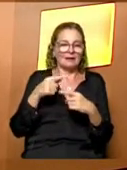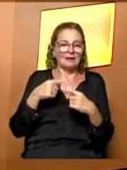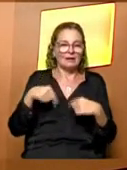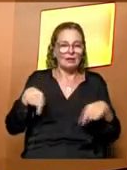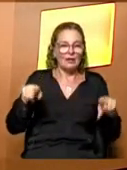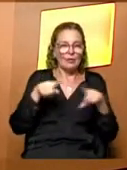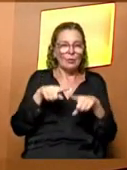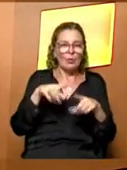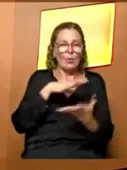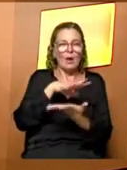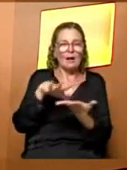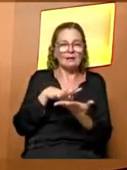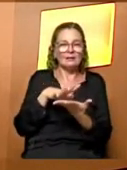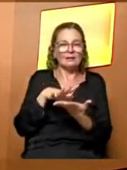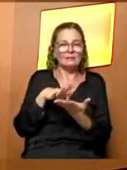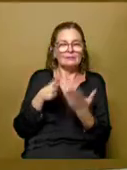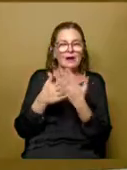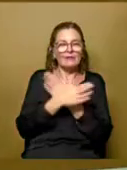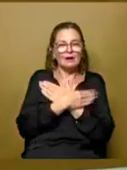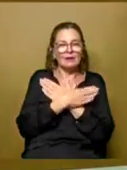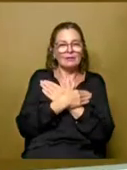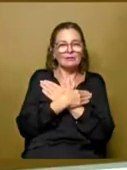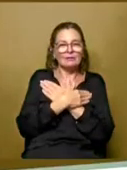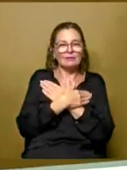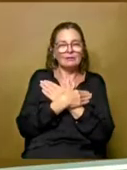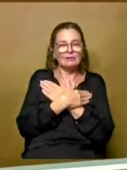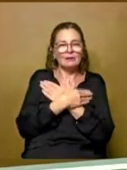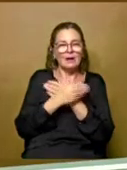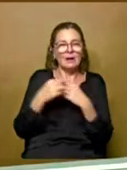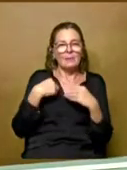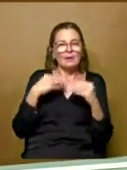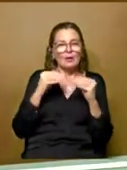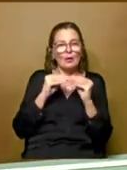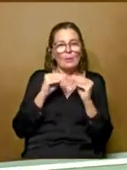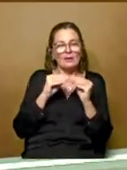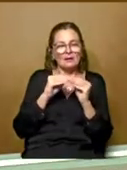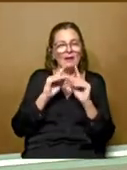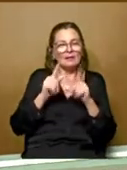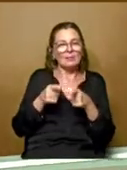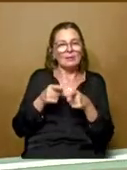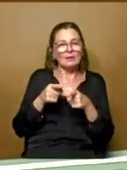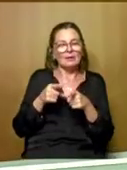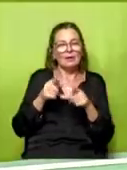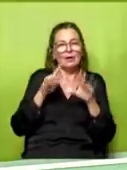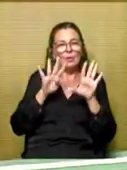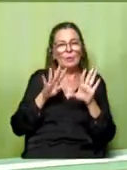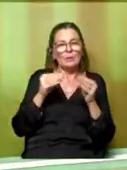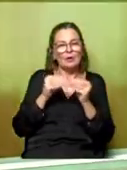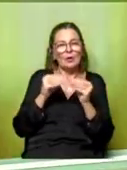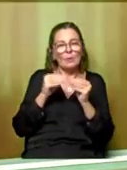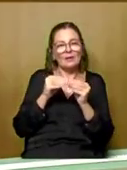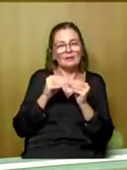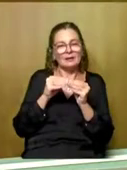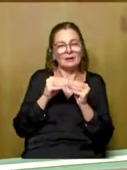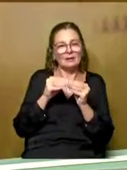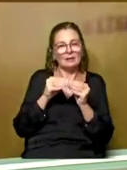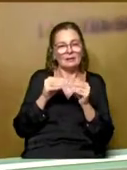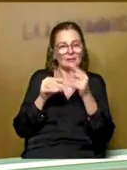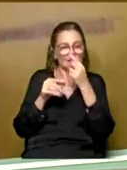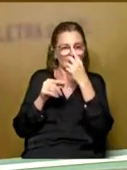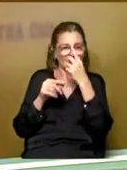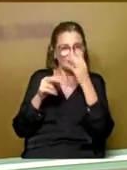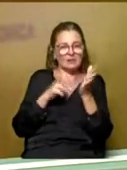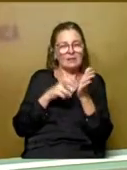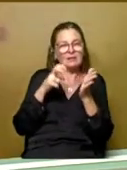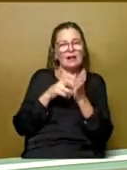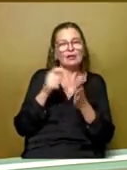y a mis compañeras, Tengo 9 compañeras en Salto, en